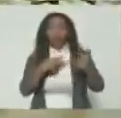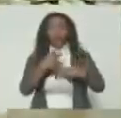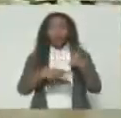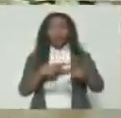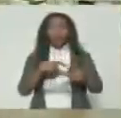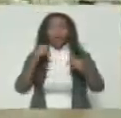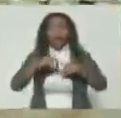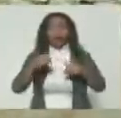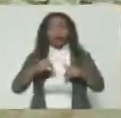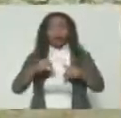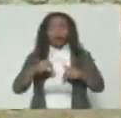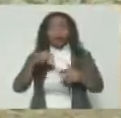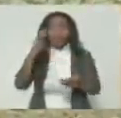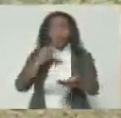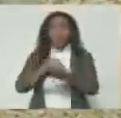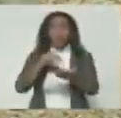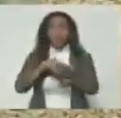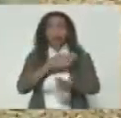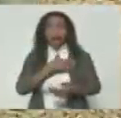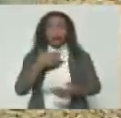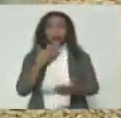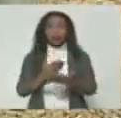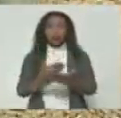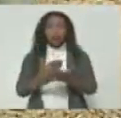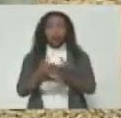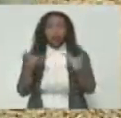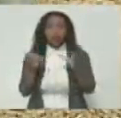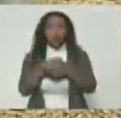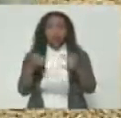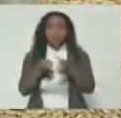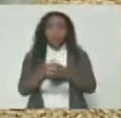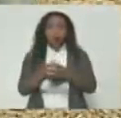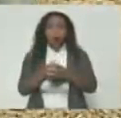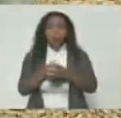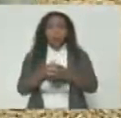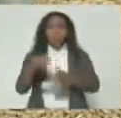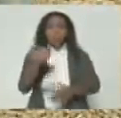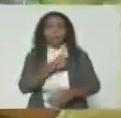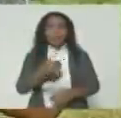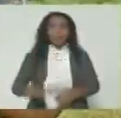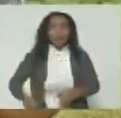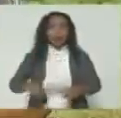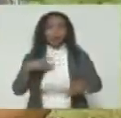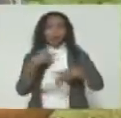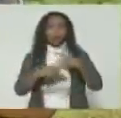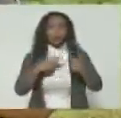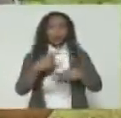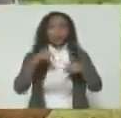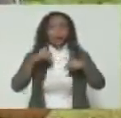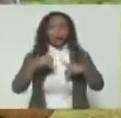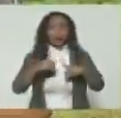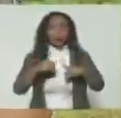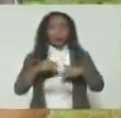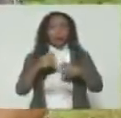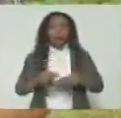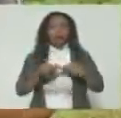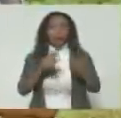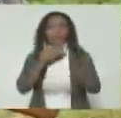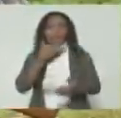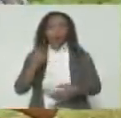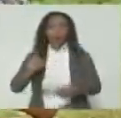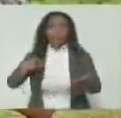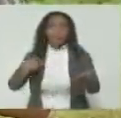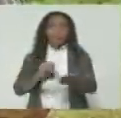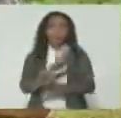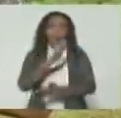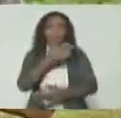Tuy queremos hacerle una solicitud de una comisión presidencial para los productores de los Valles del Tuy, para darle mejor impulso